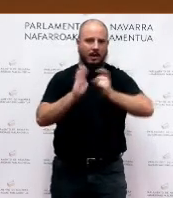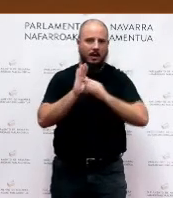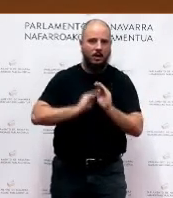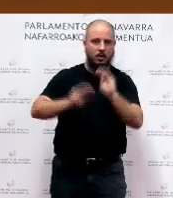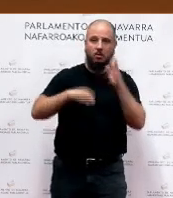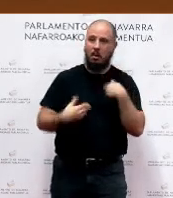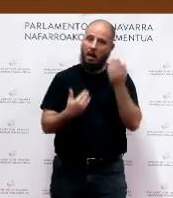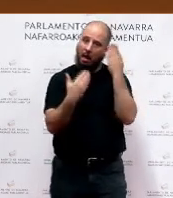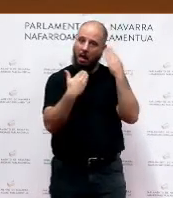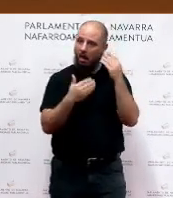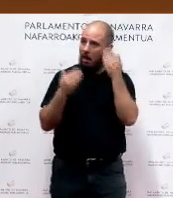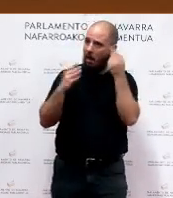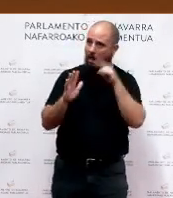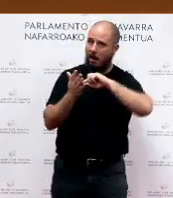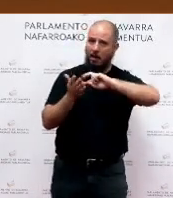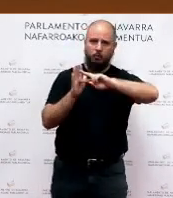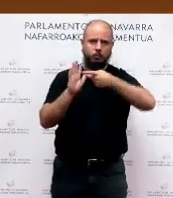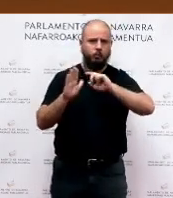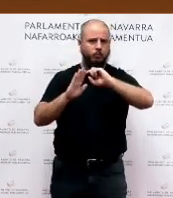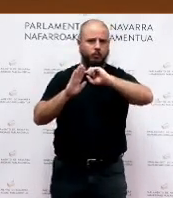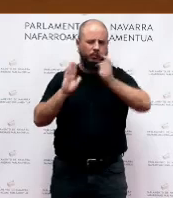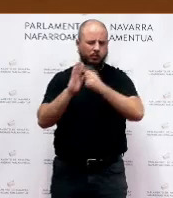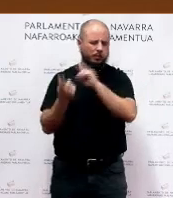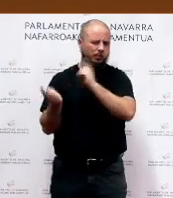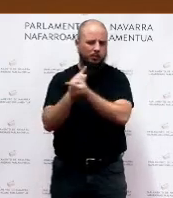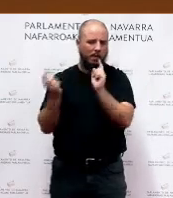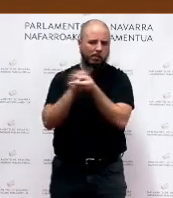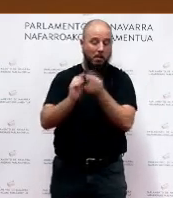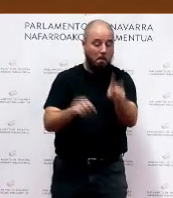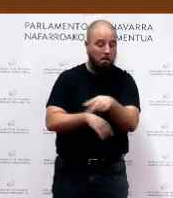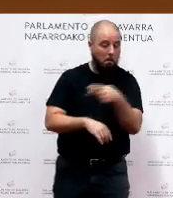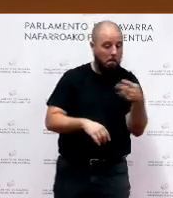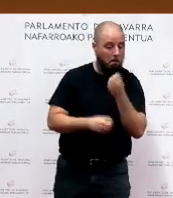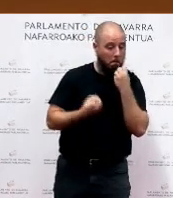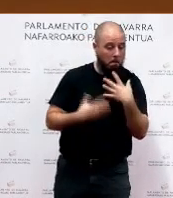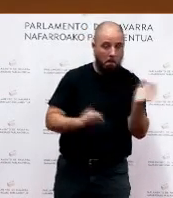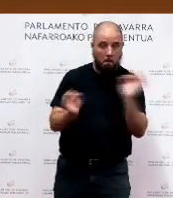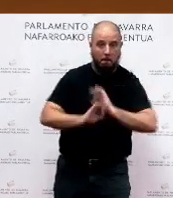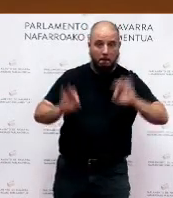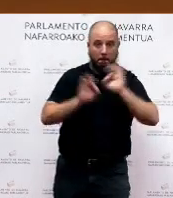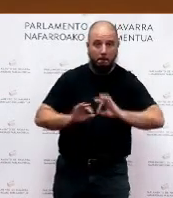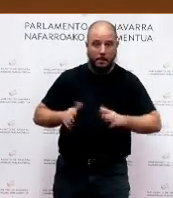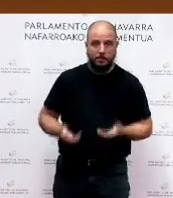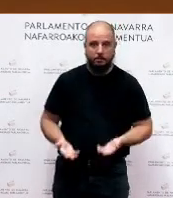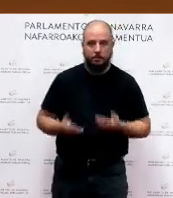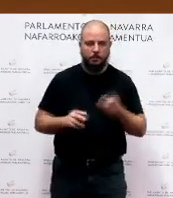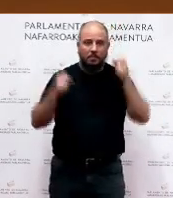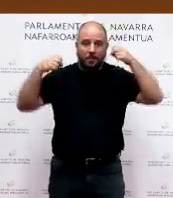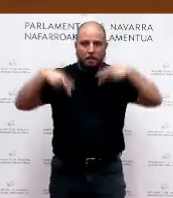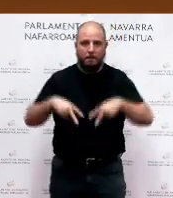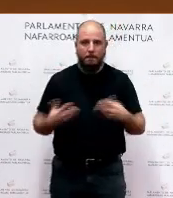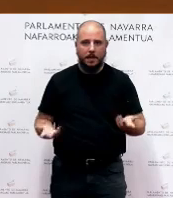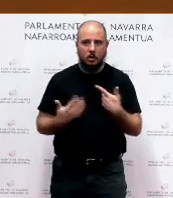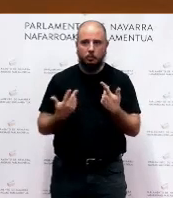otros por los rompedores cambios normativos que aprueban, aunque no produzcan ningún resultado positivo para la ciudadanía. Y lo que es peor, aunque causen